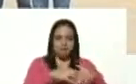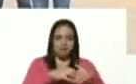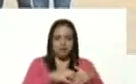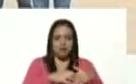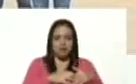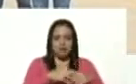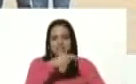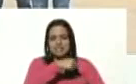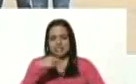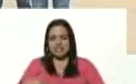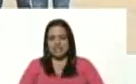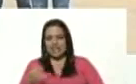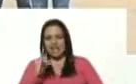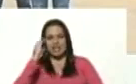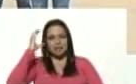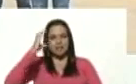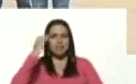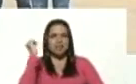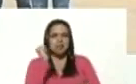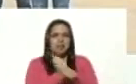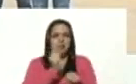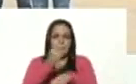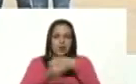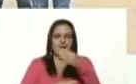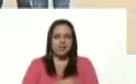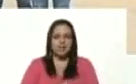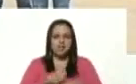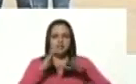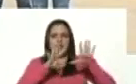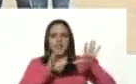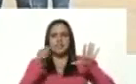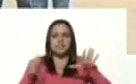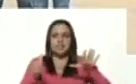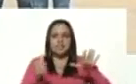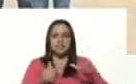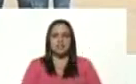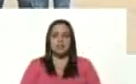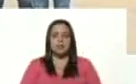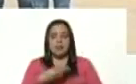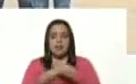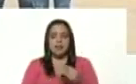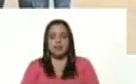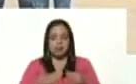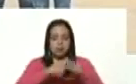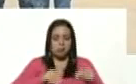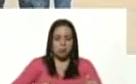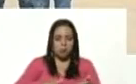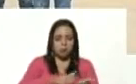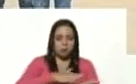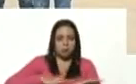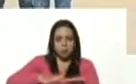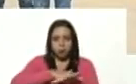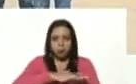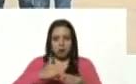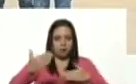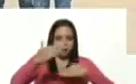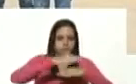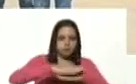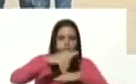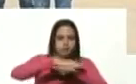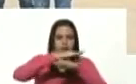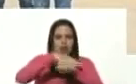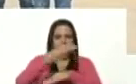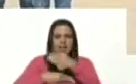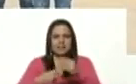Sani, que tiene una capacidad de producción de 96 metros cúbicos de concreto diario, que tiene una capacidad de almacenamiento de